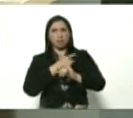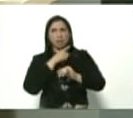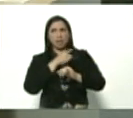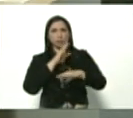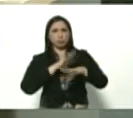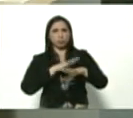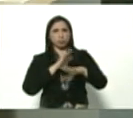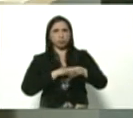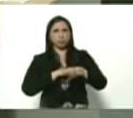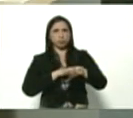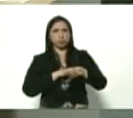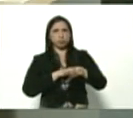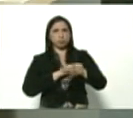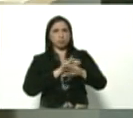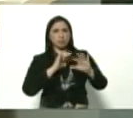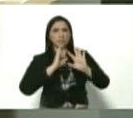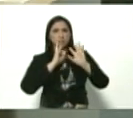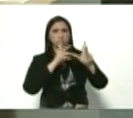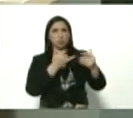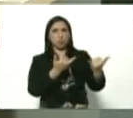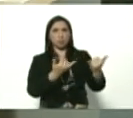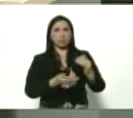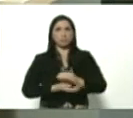sucesos y testimonios que ha presentado ahora mismo.